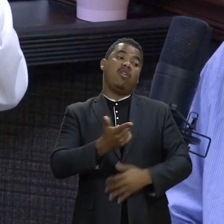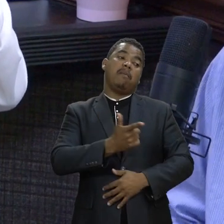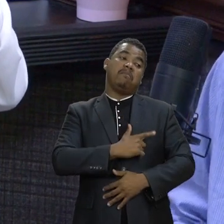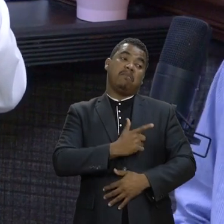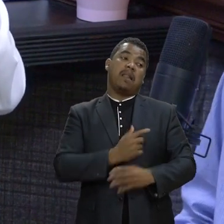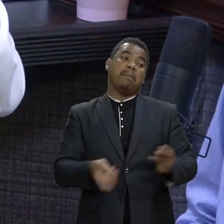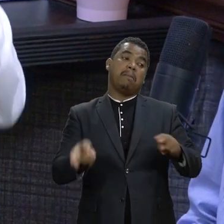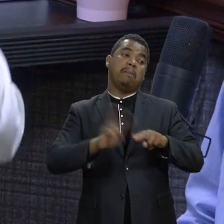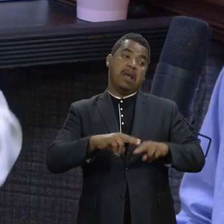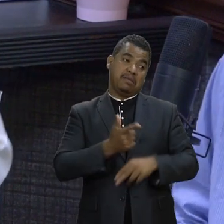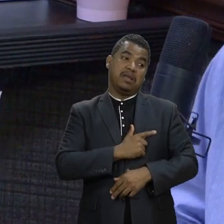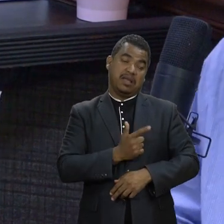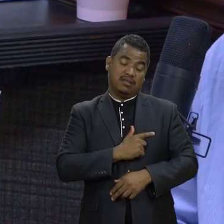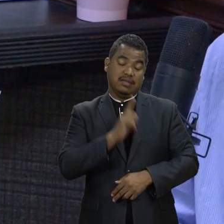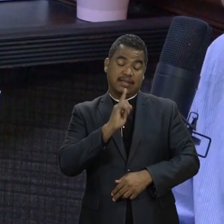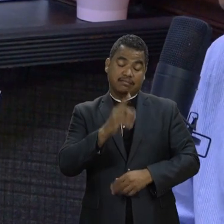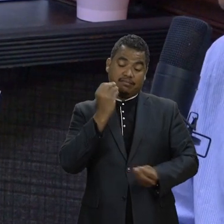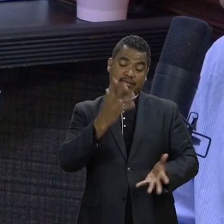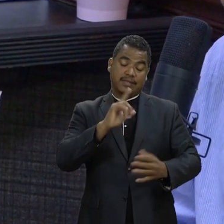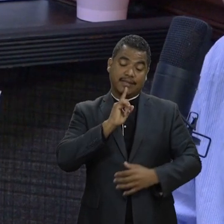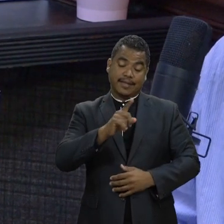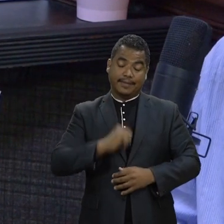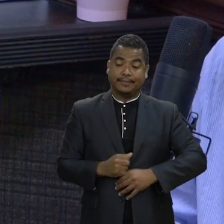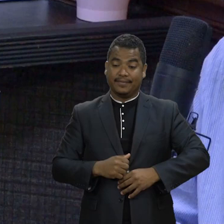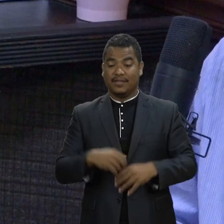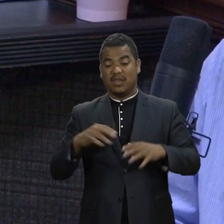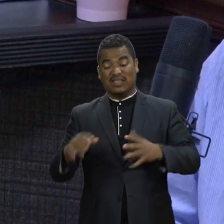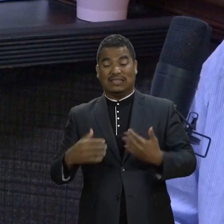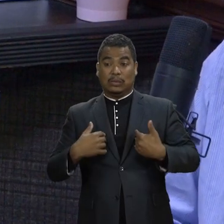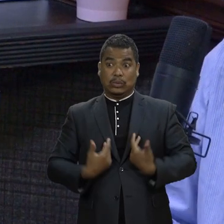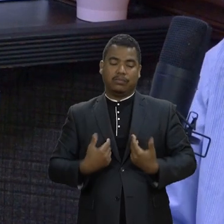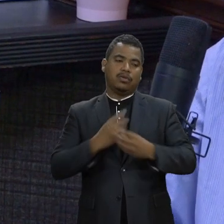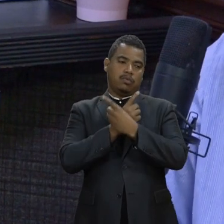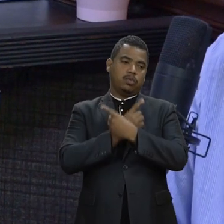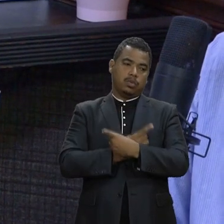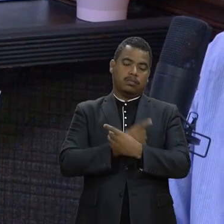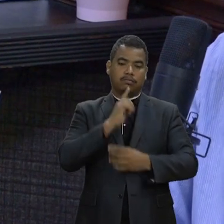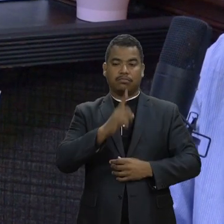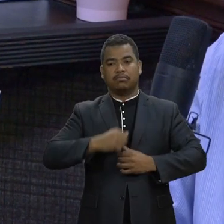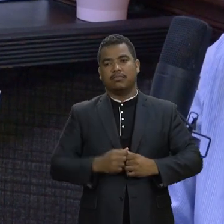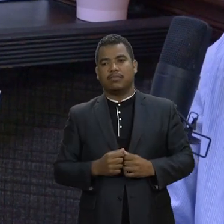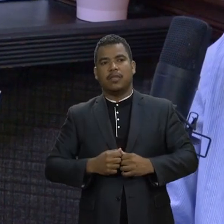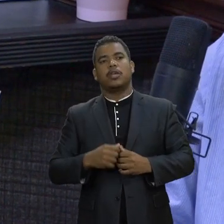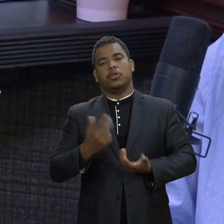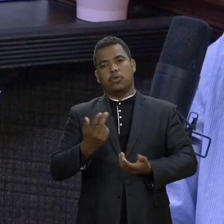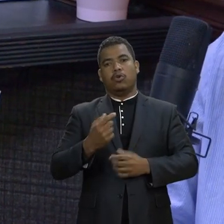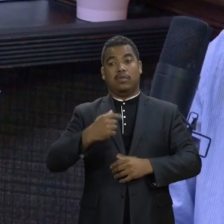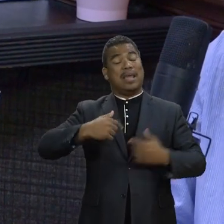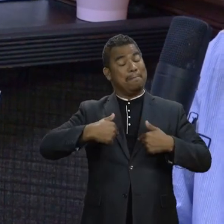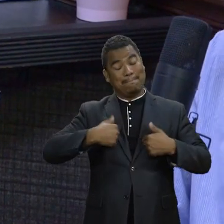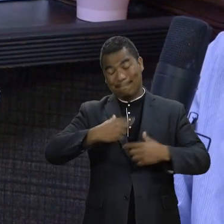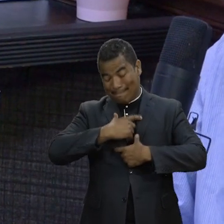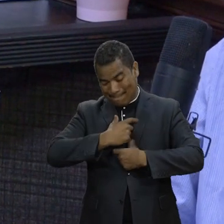sincera. Okay, ahora lo estoy cogiendo un poco más suave. Sí, debería. Estoy cogiendo un poco más suave. pero descanso y